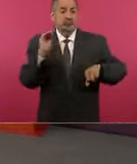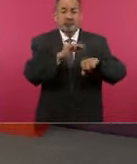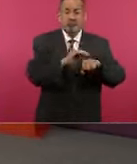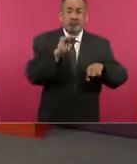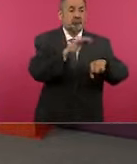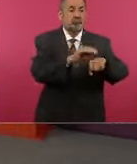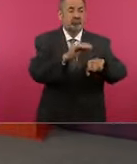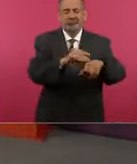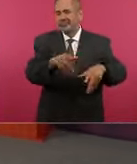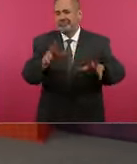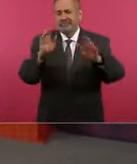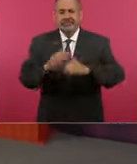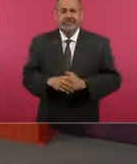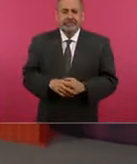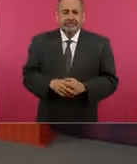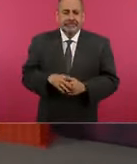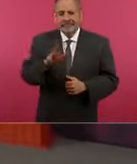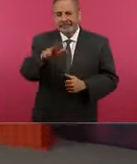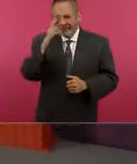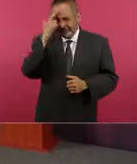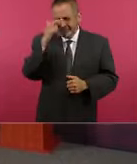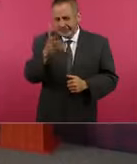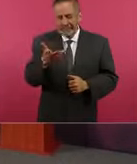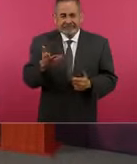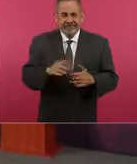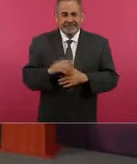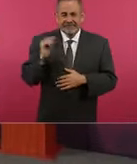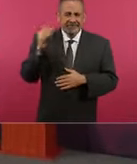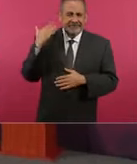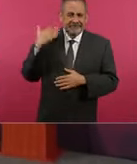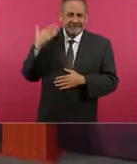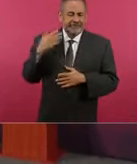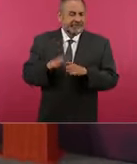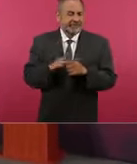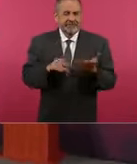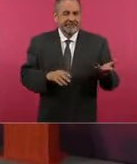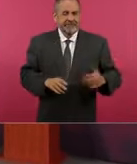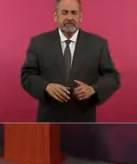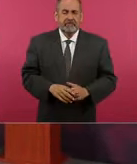precisamente por eso. Bueno, es que acuérdense, hace poco